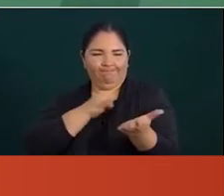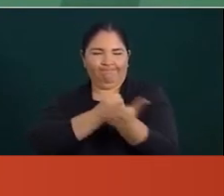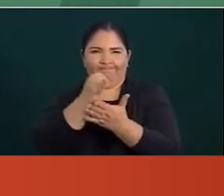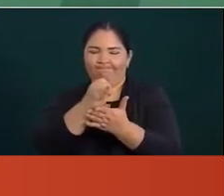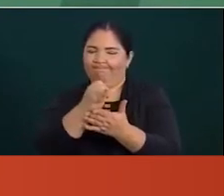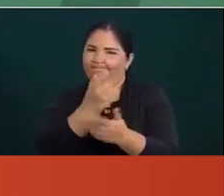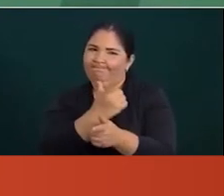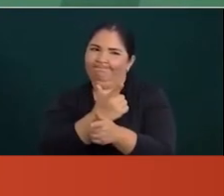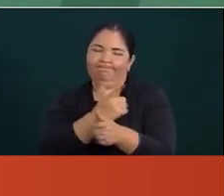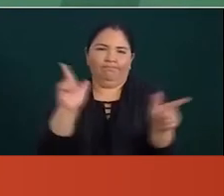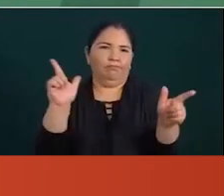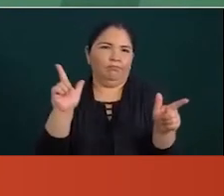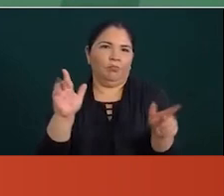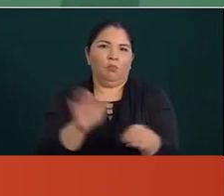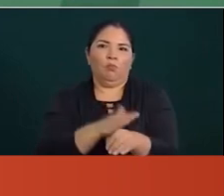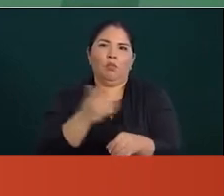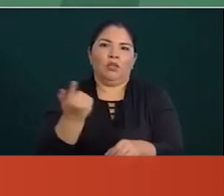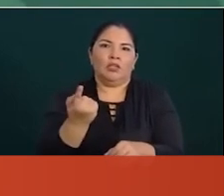porque